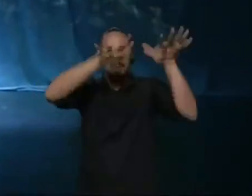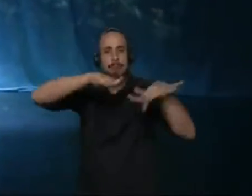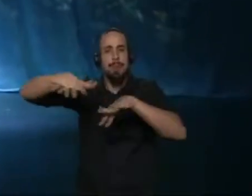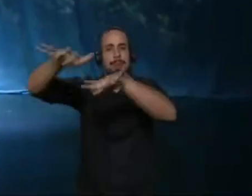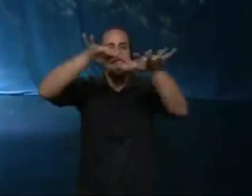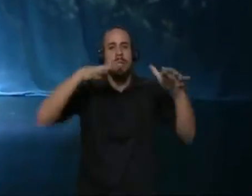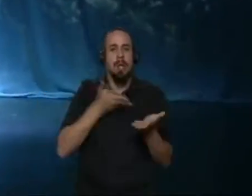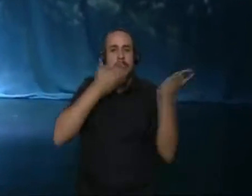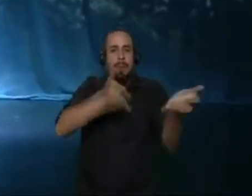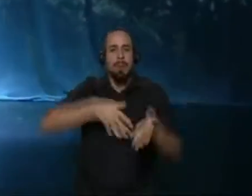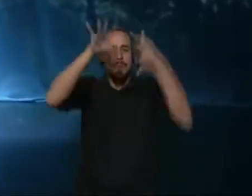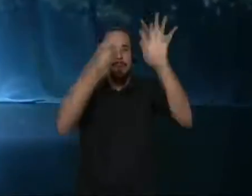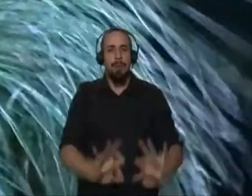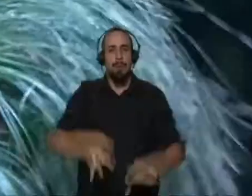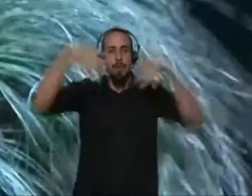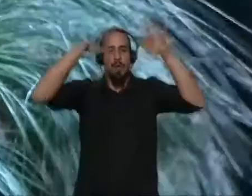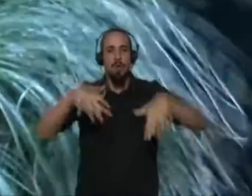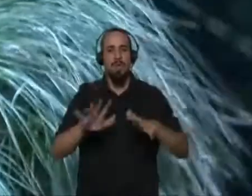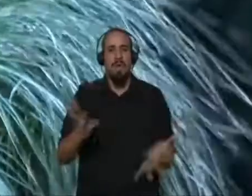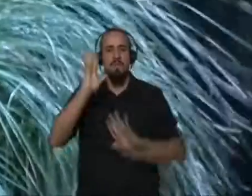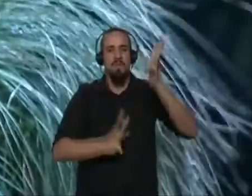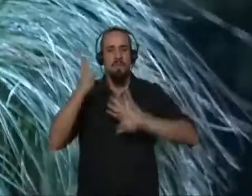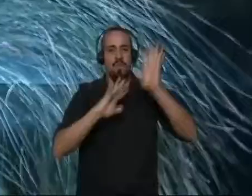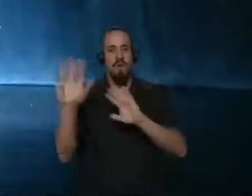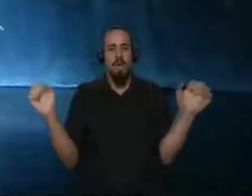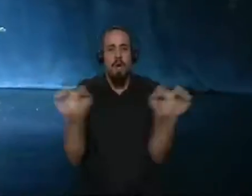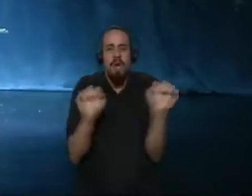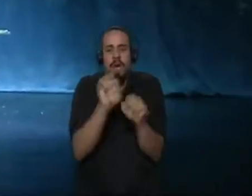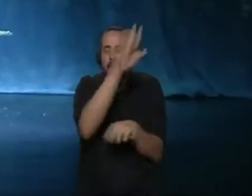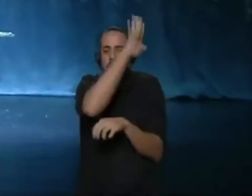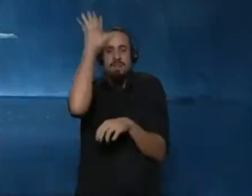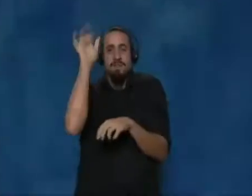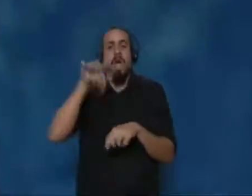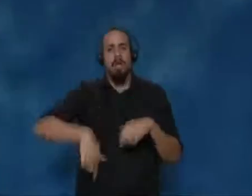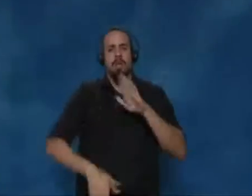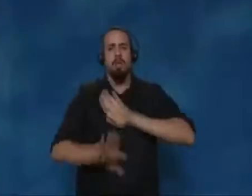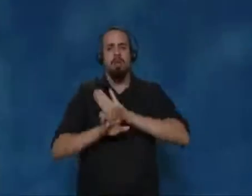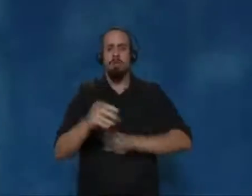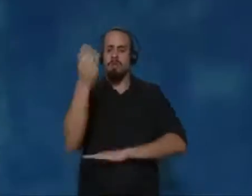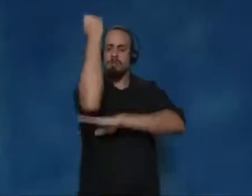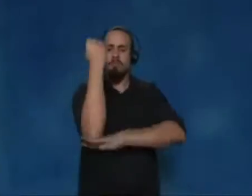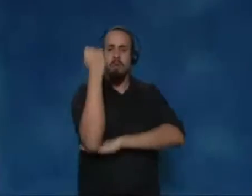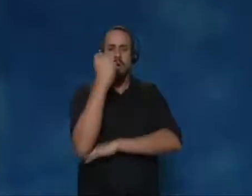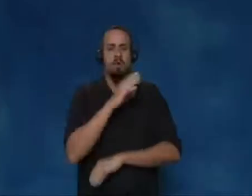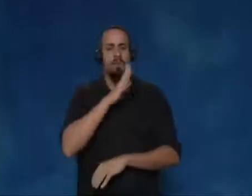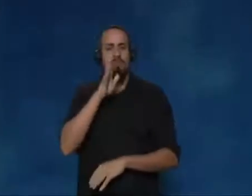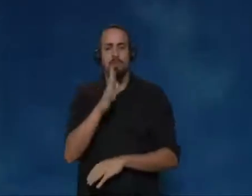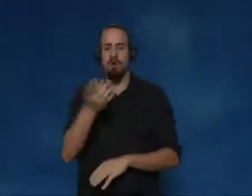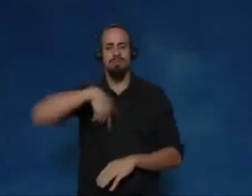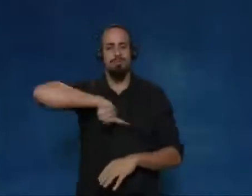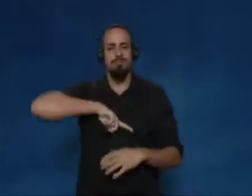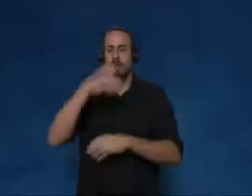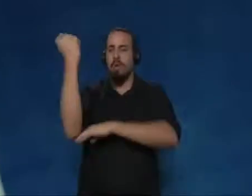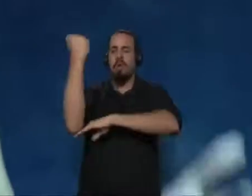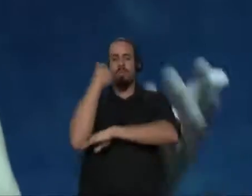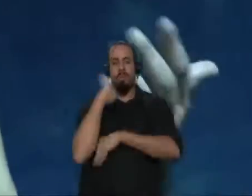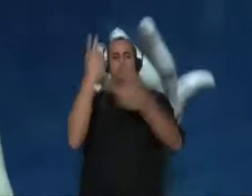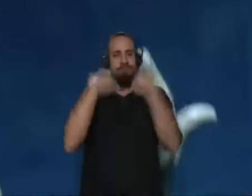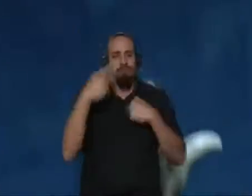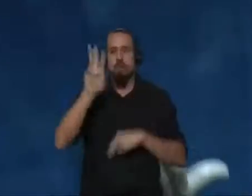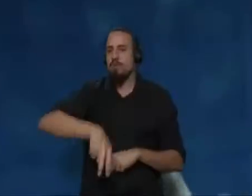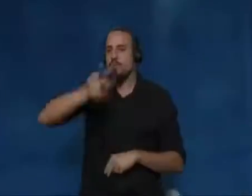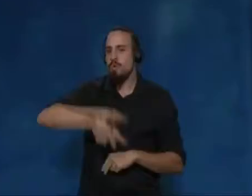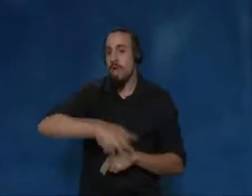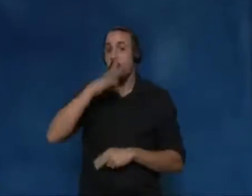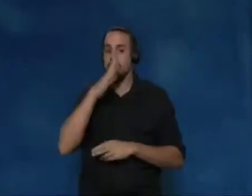la lluvia, el fuego, la bruma, el calor, el frío. Aquí seguimos, en pie, porque nunca nos rendimos. Porque bajo la